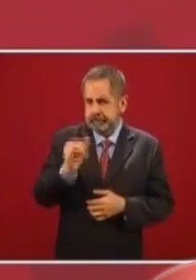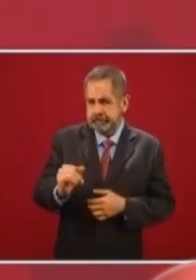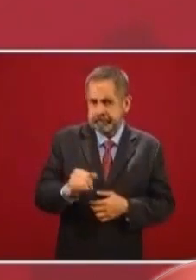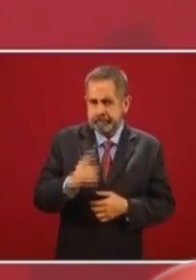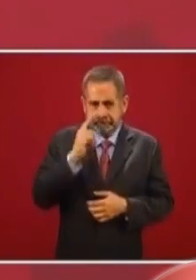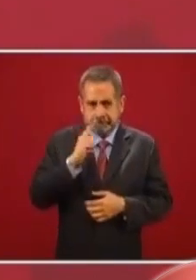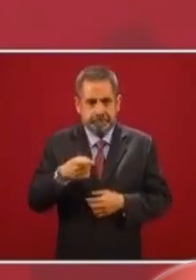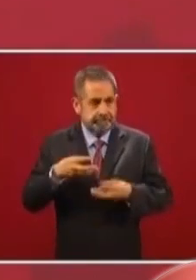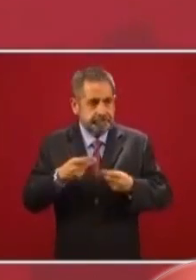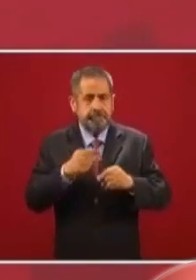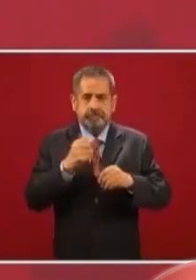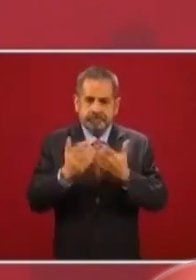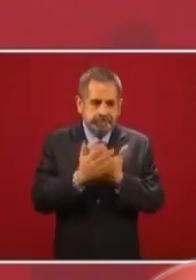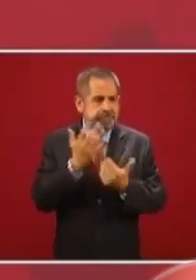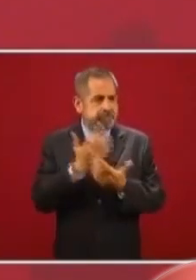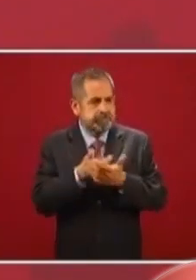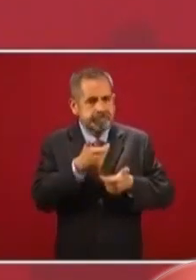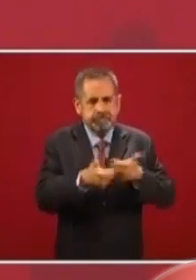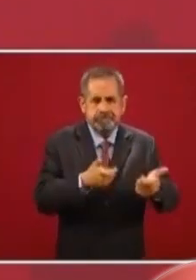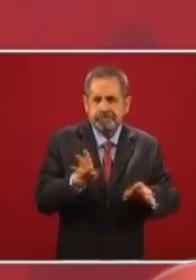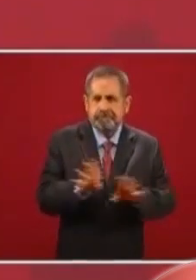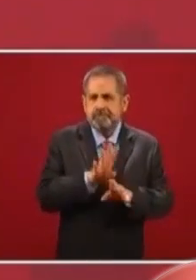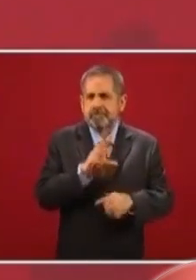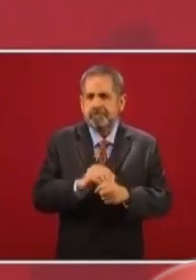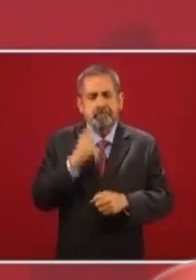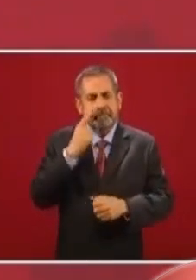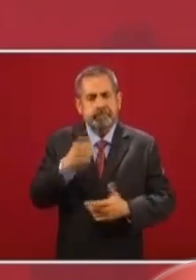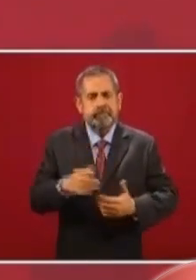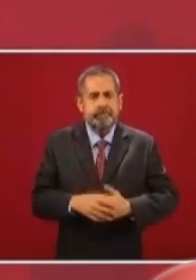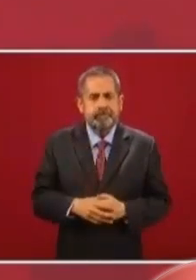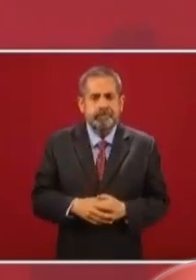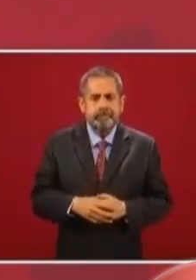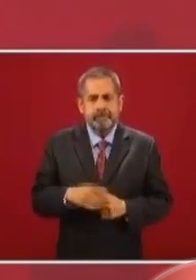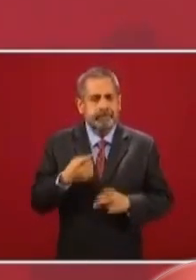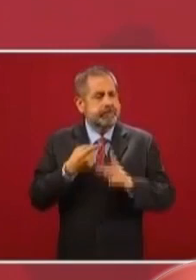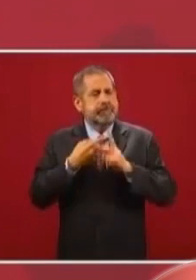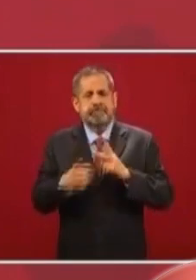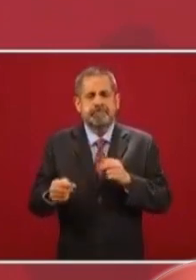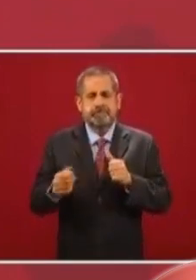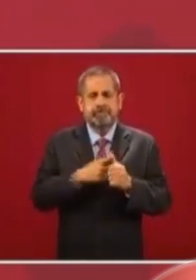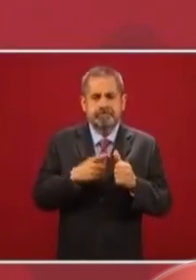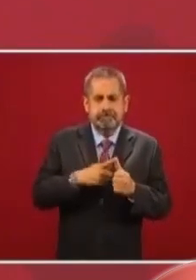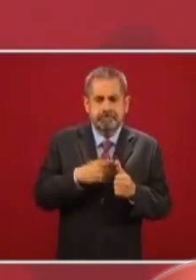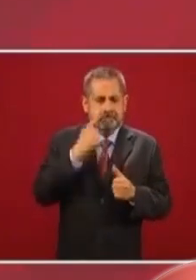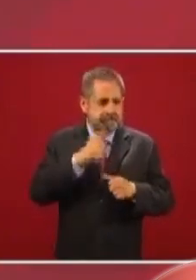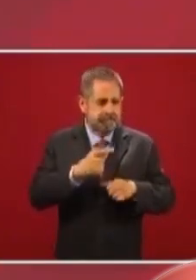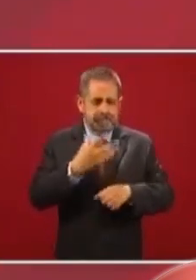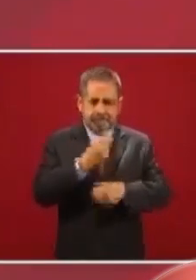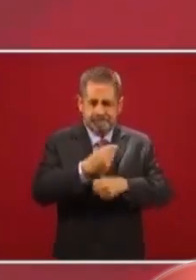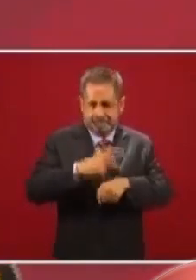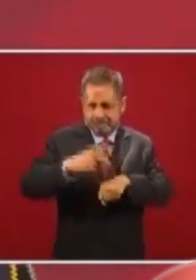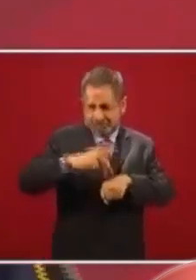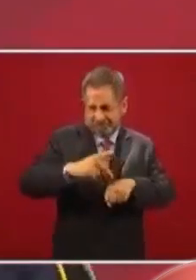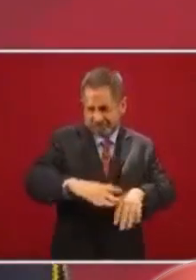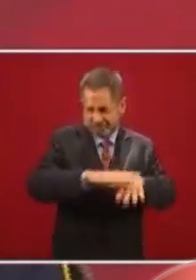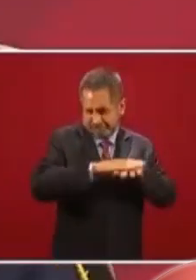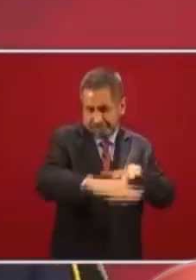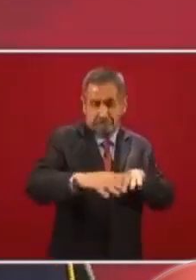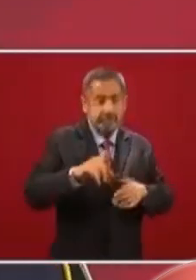del gasto y de la mano de obra. ¿Y a qué corresponde? Porque inicialmente se empiezan con trabajos de trazo y nivelación, y en el caso de Santa